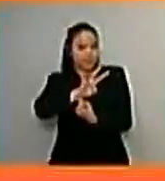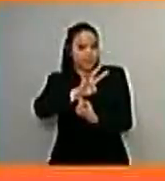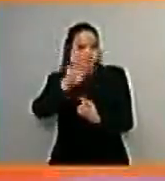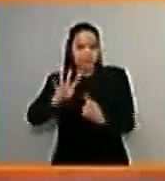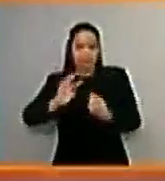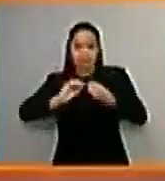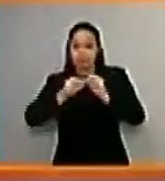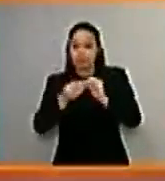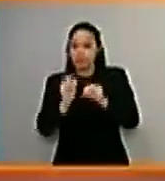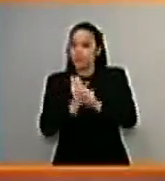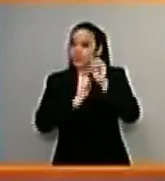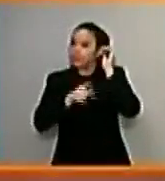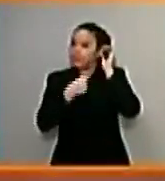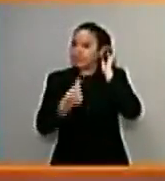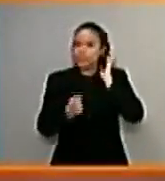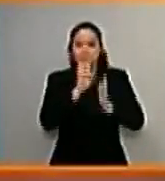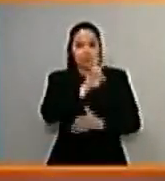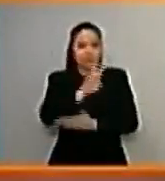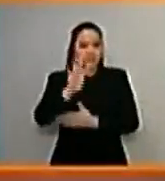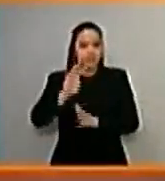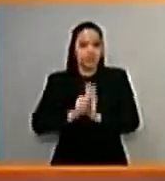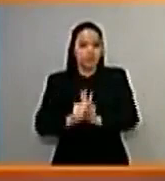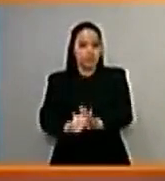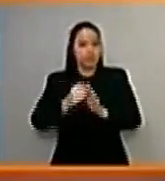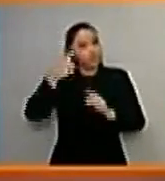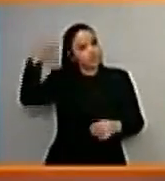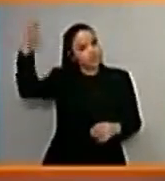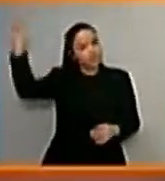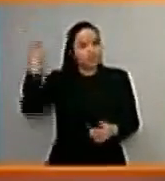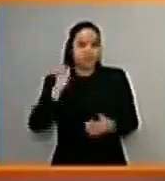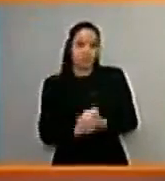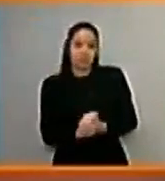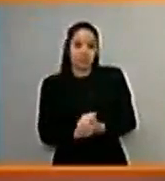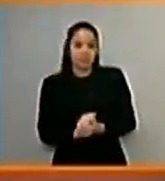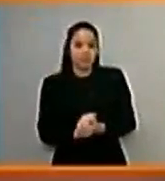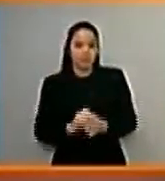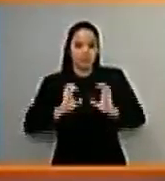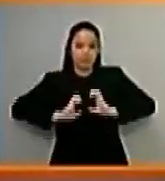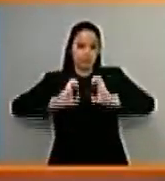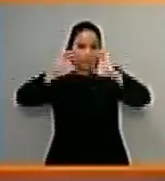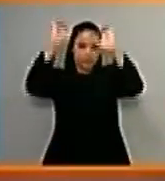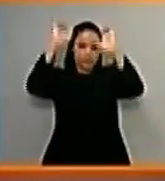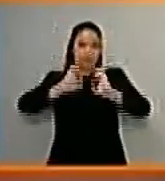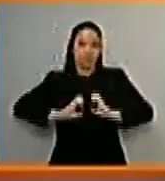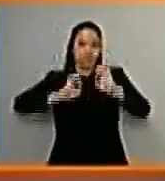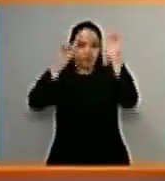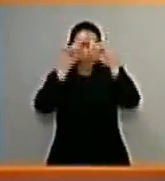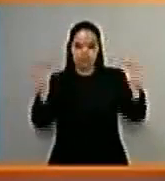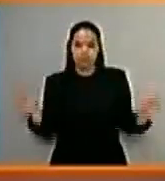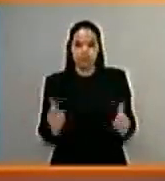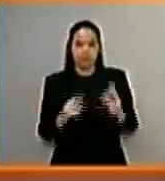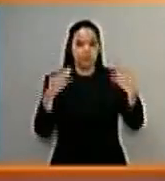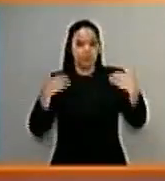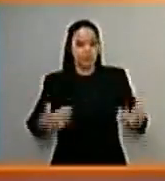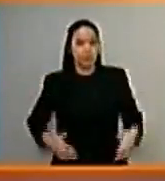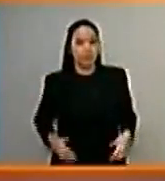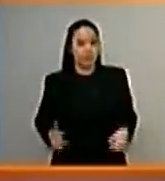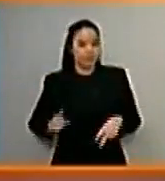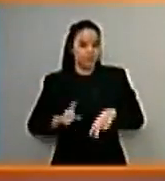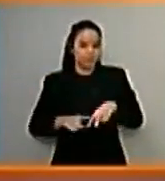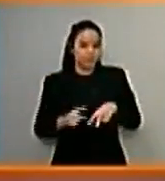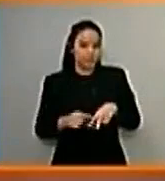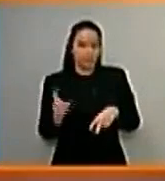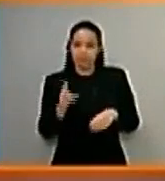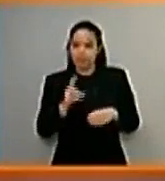4, número ganador de la diaria 74 con su símbolo de sueños edificio. En el cuadro del cuerpo representado en el muslo